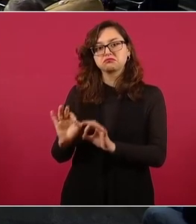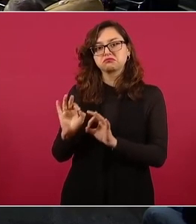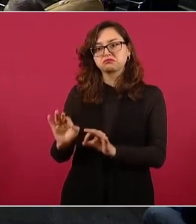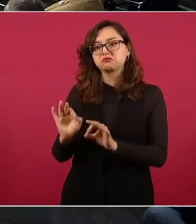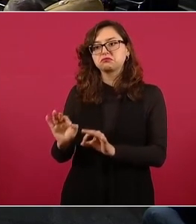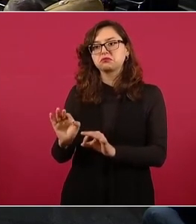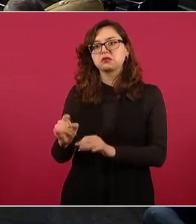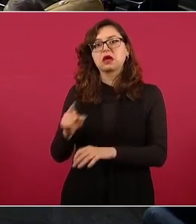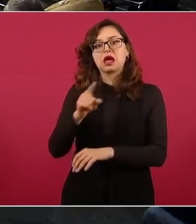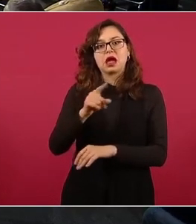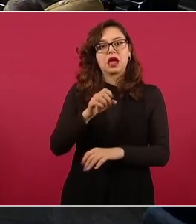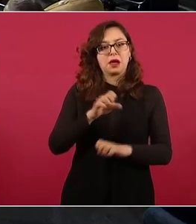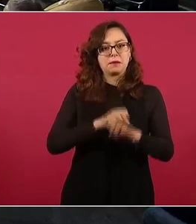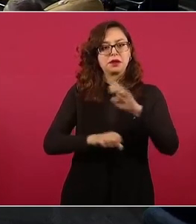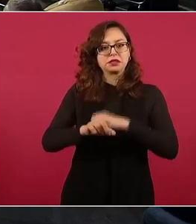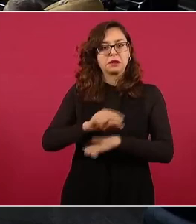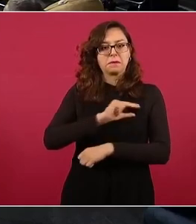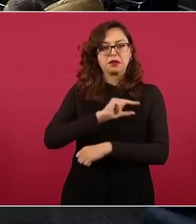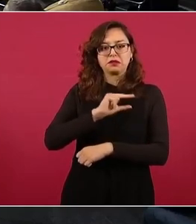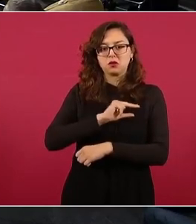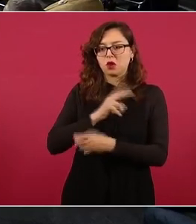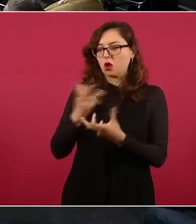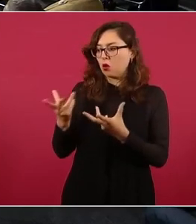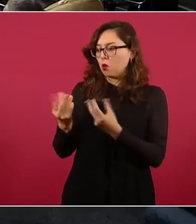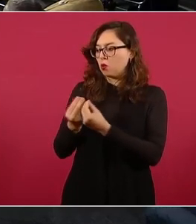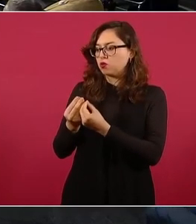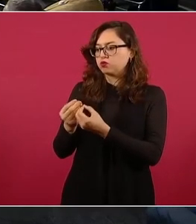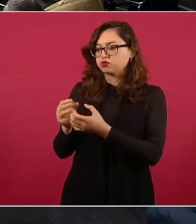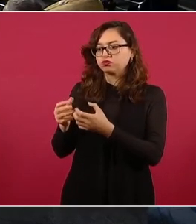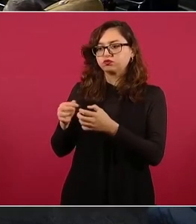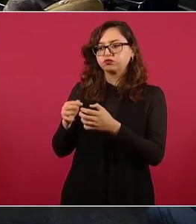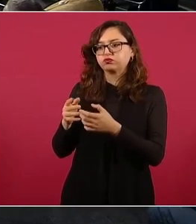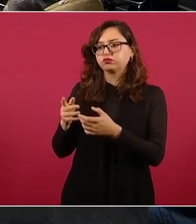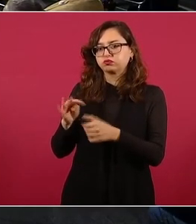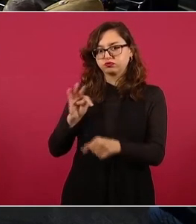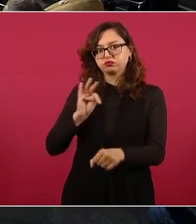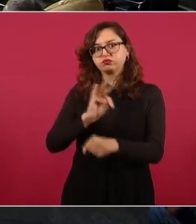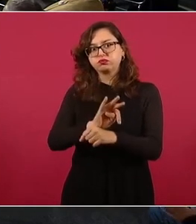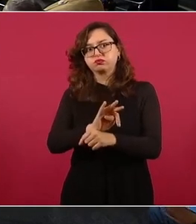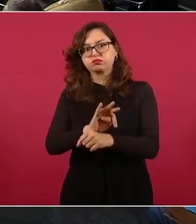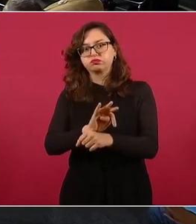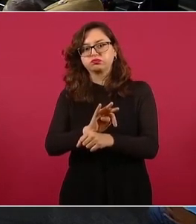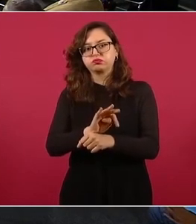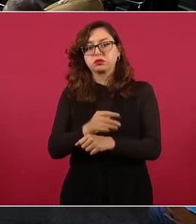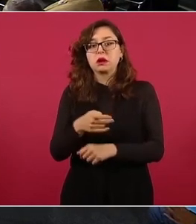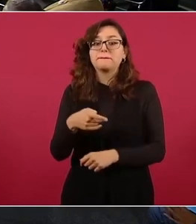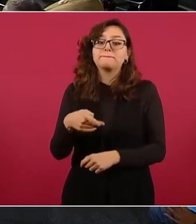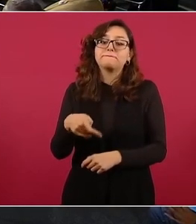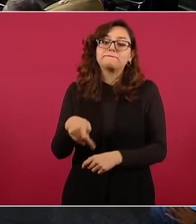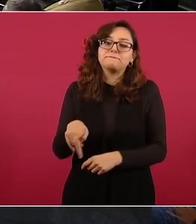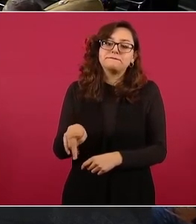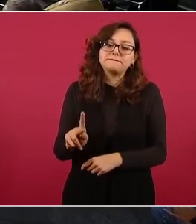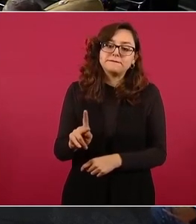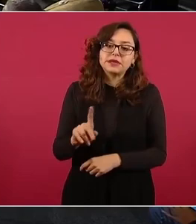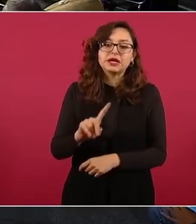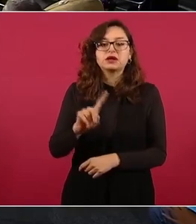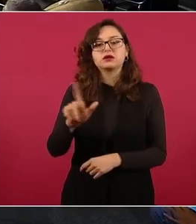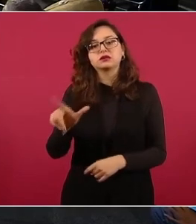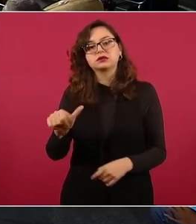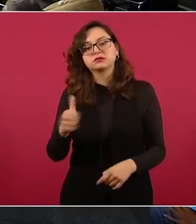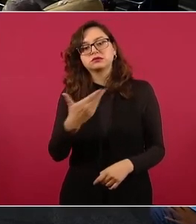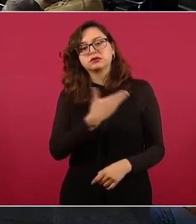aseguraba su infraestructura con ellos, pero tuvo a bien el gobierno de Salinas de